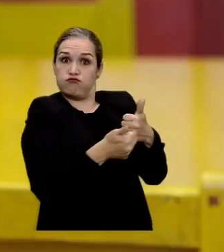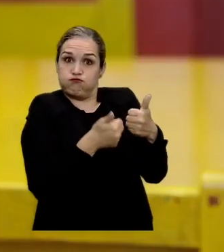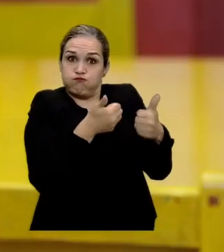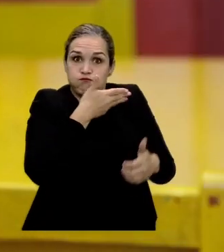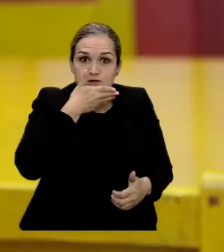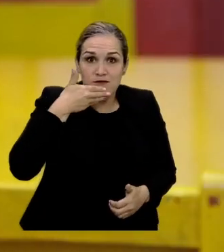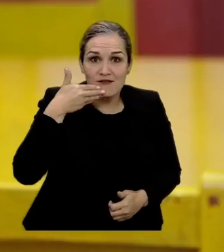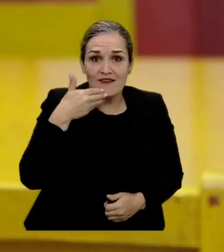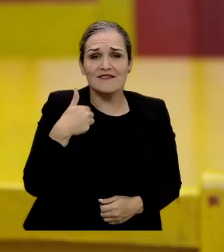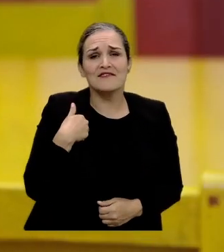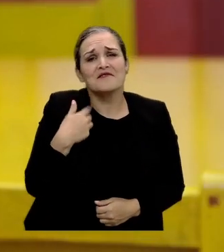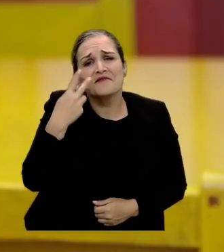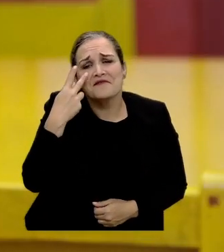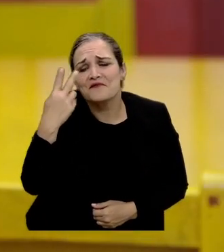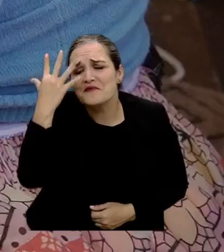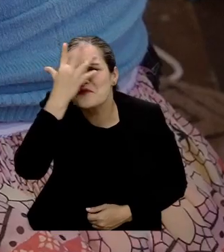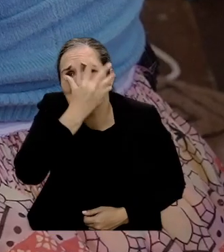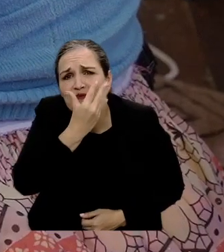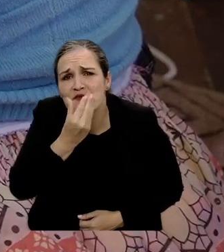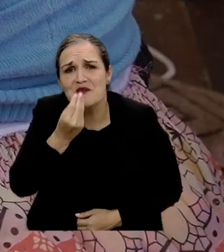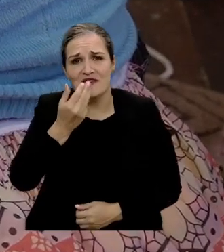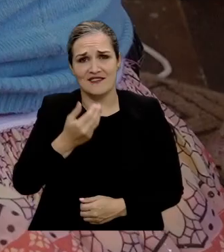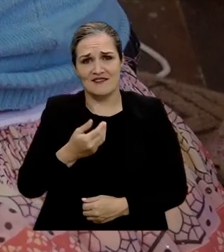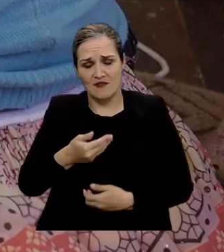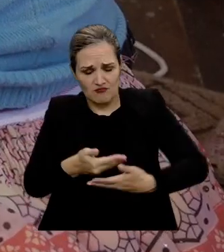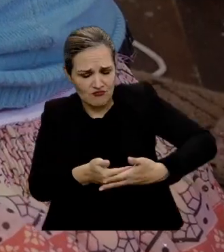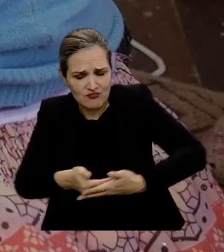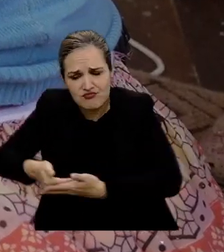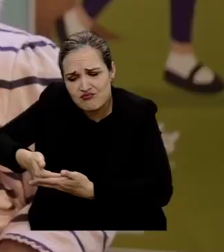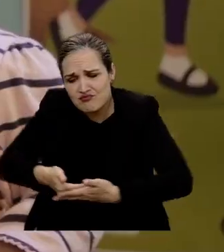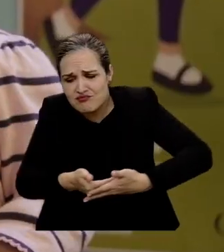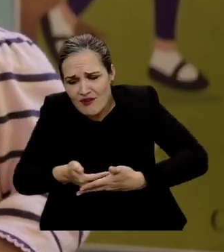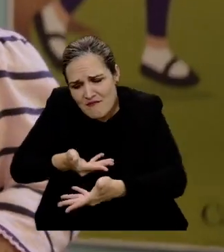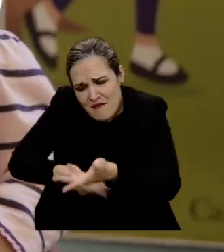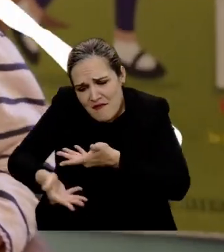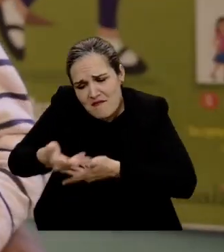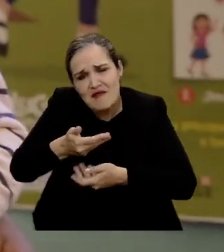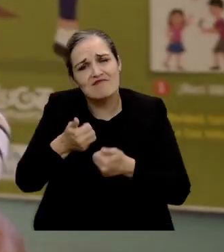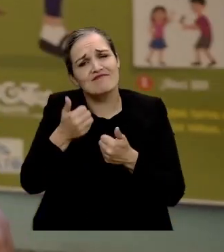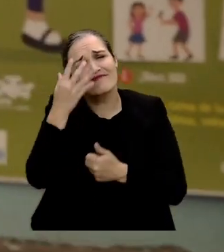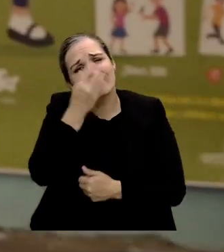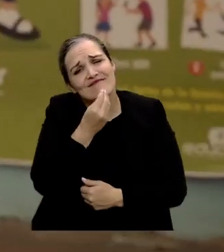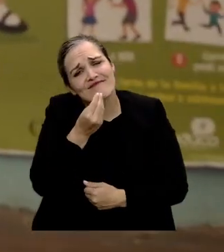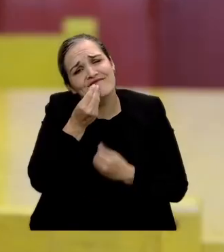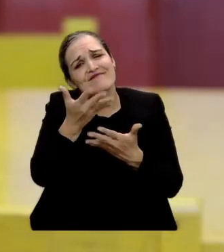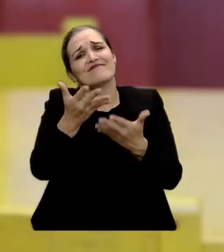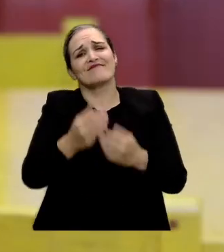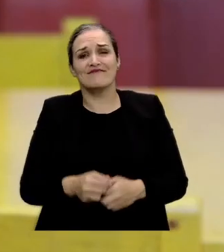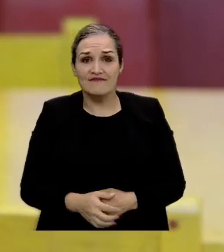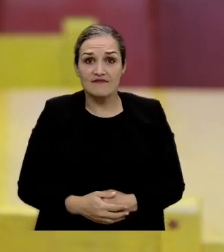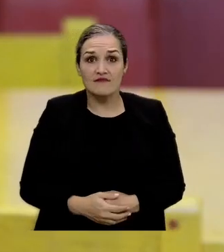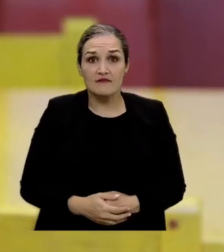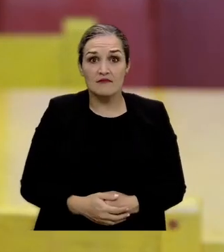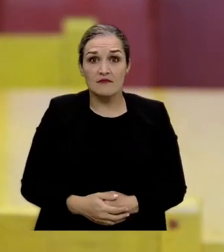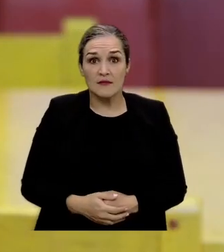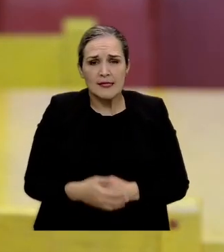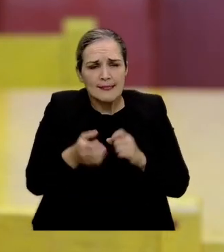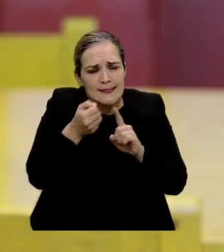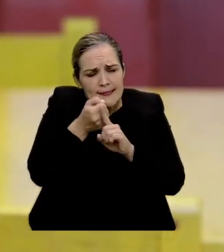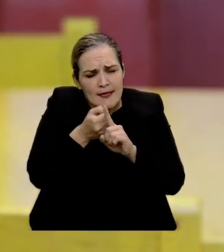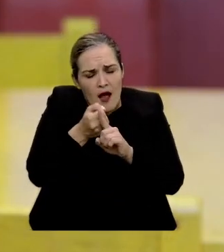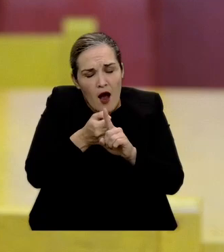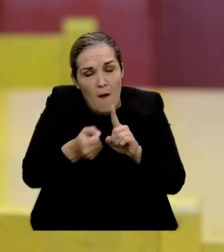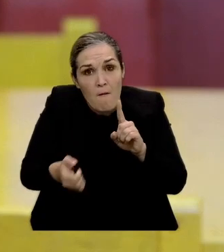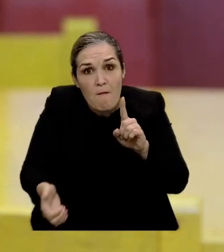Es bonito para mí que jodimos con nuestros hijos. Estamos logrando algo porque